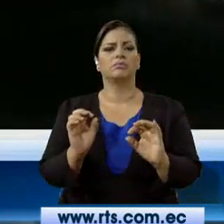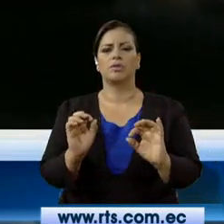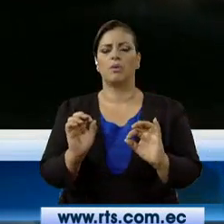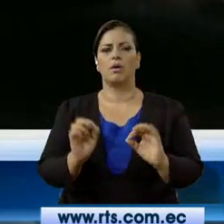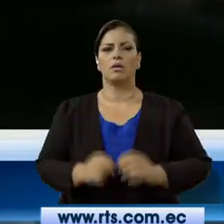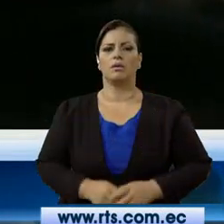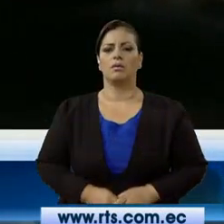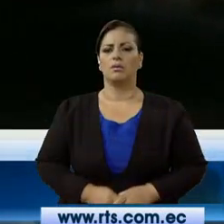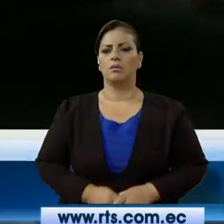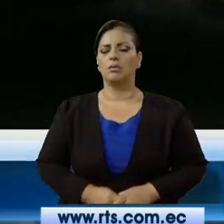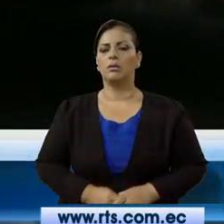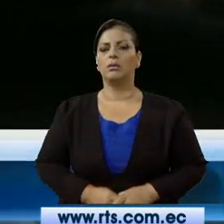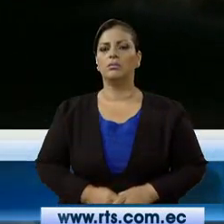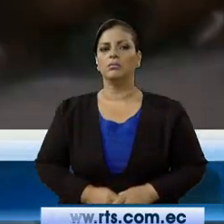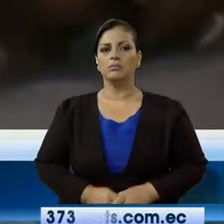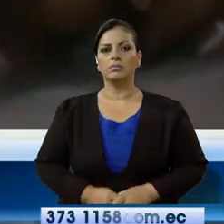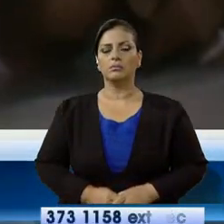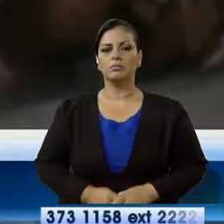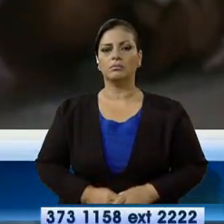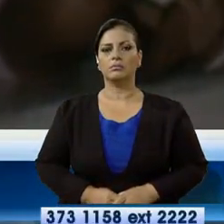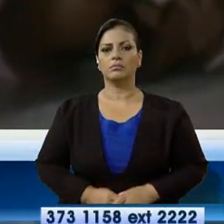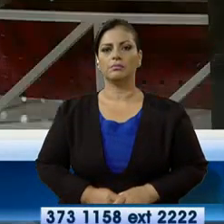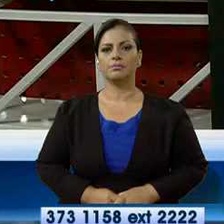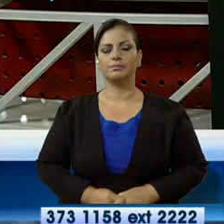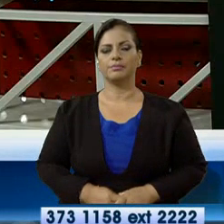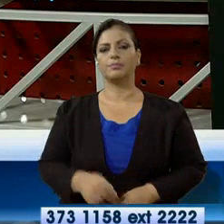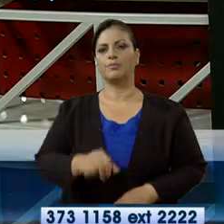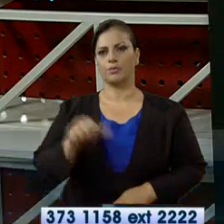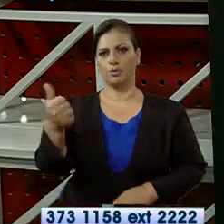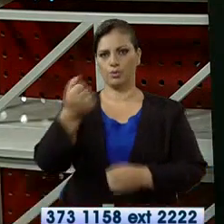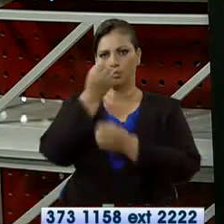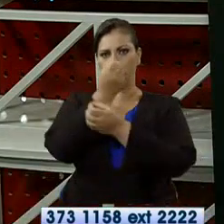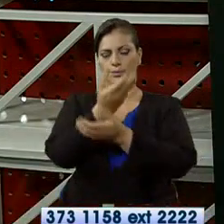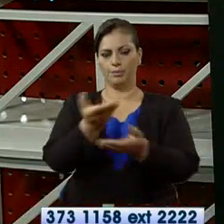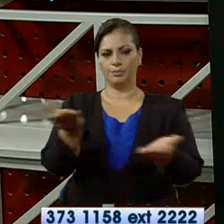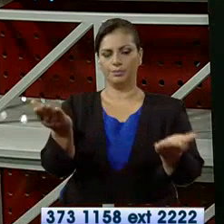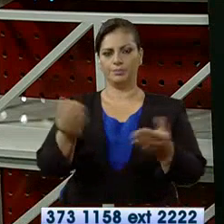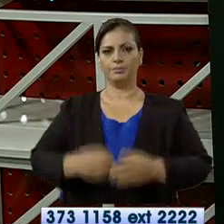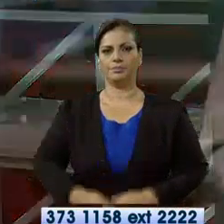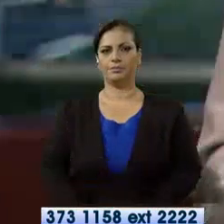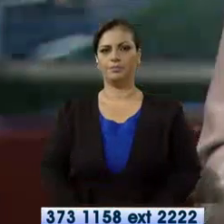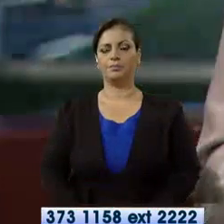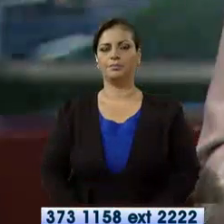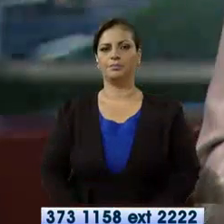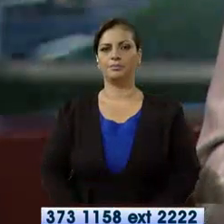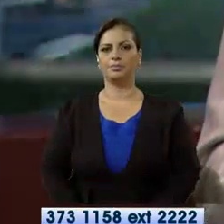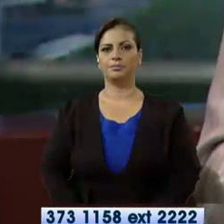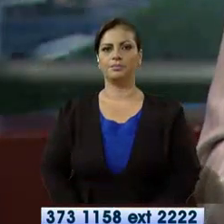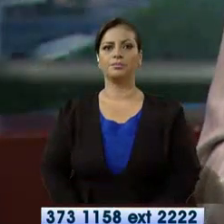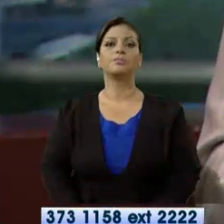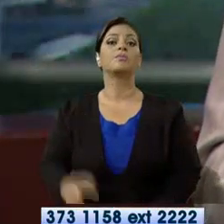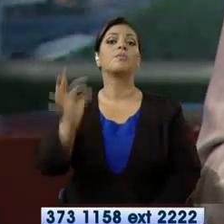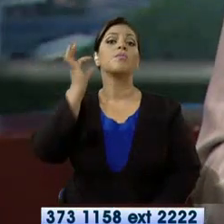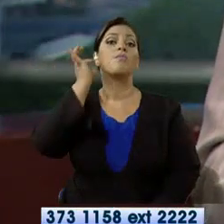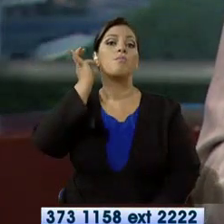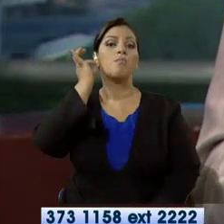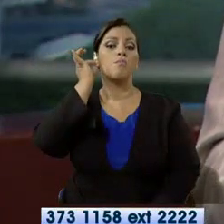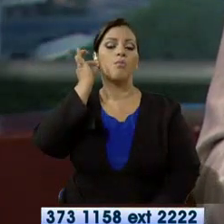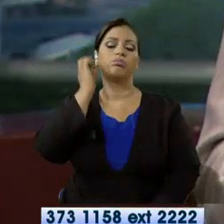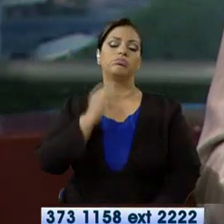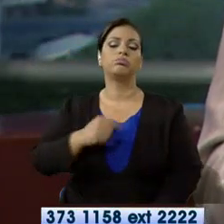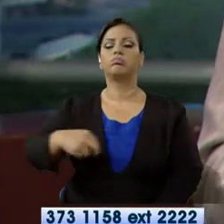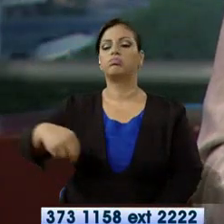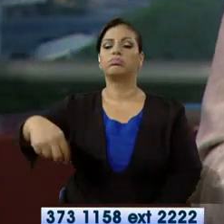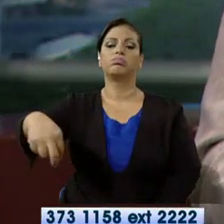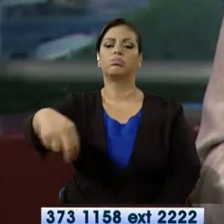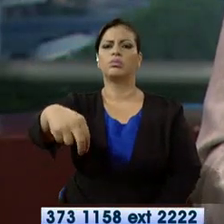Daños de consideración. Bueno, vamos con otra información. Cambiamos la información para decirles que una mujer murió atropellada en la avenida 25